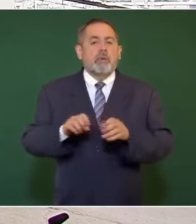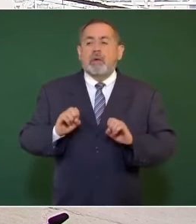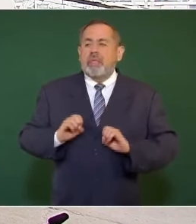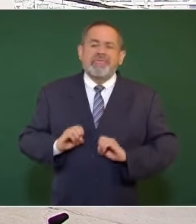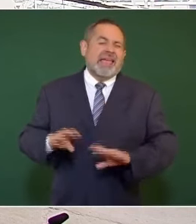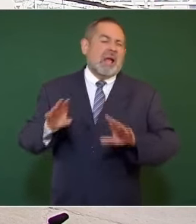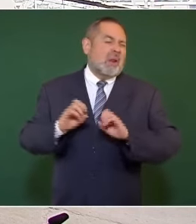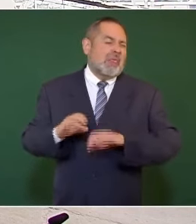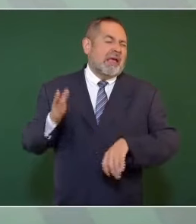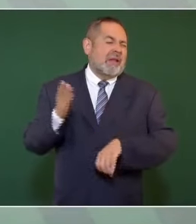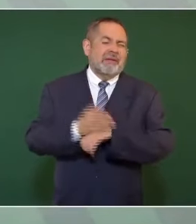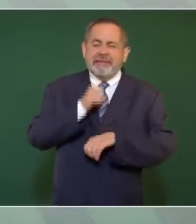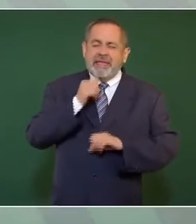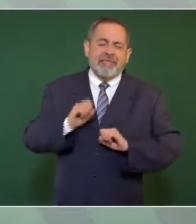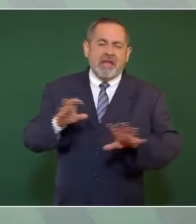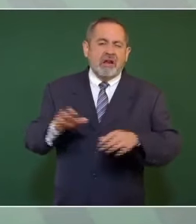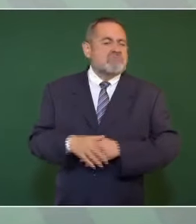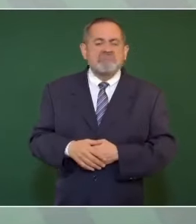avanza.